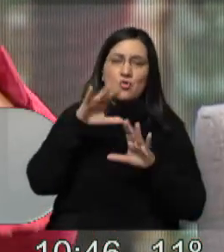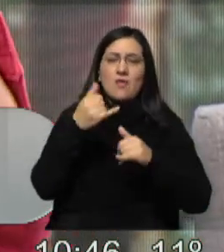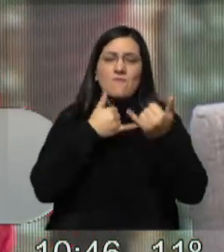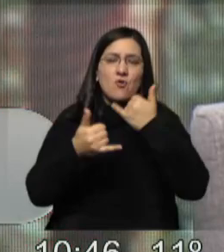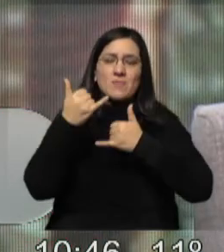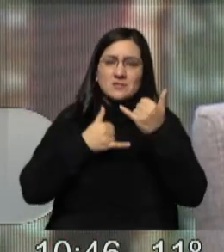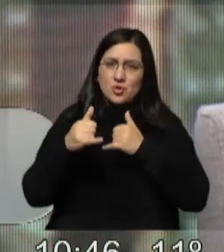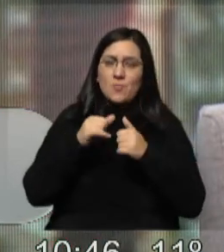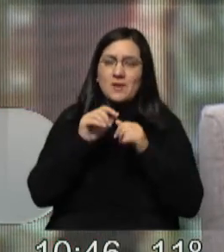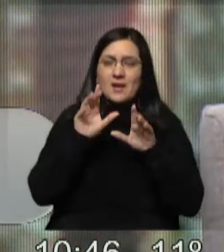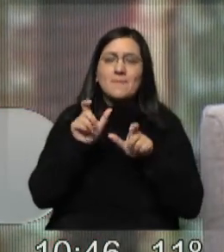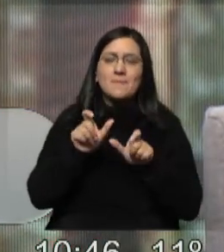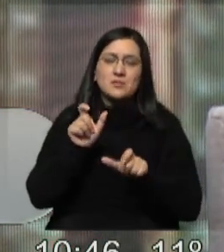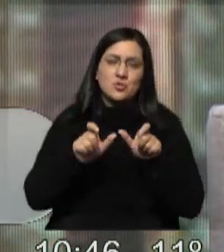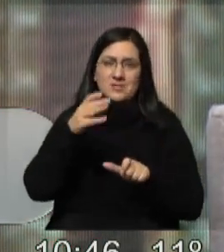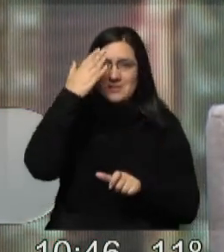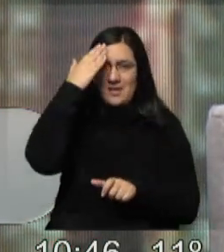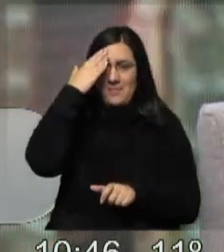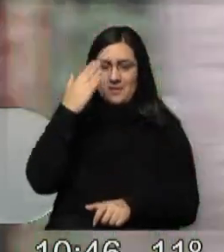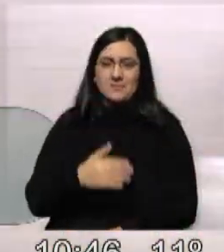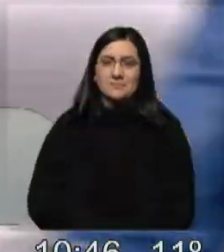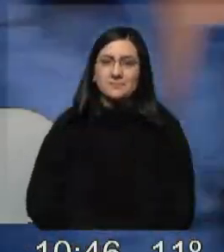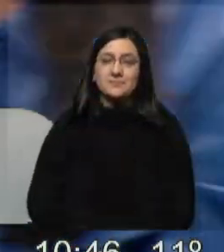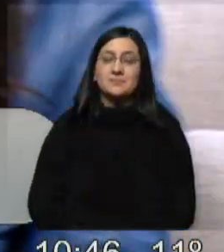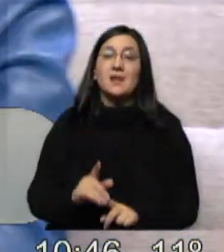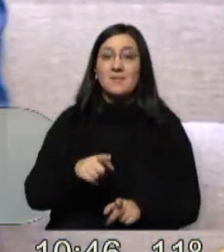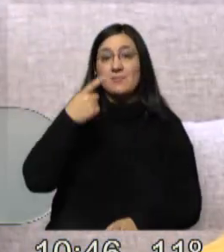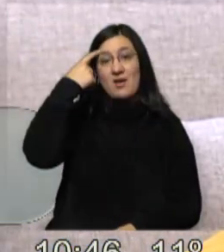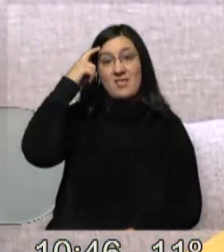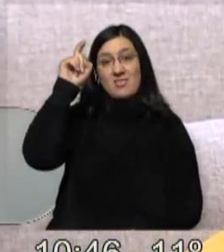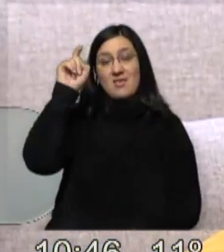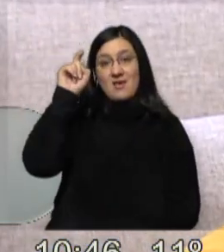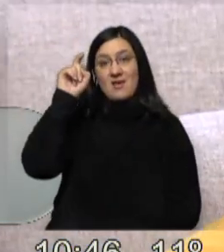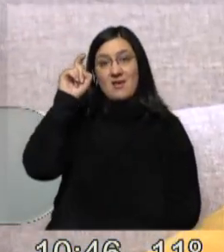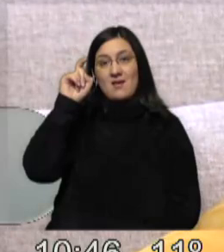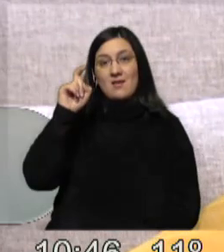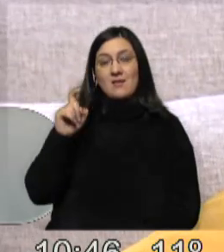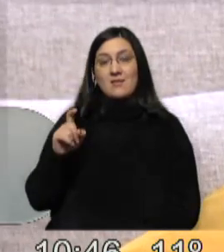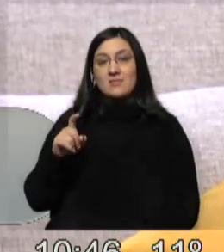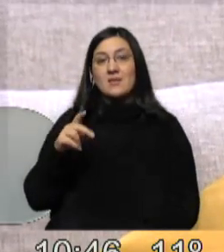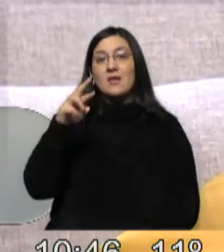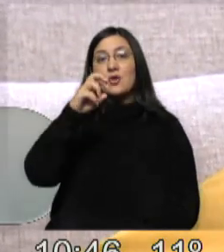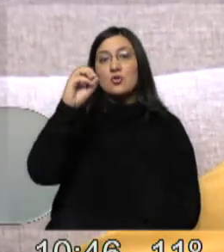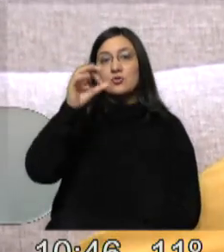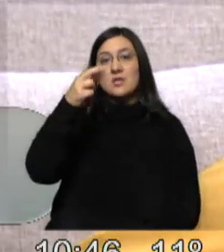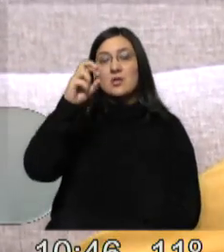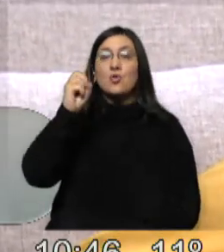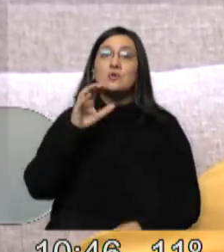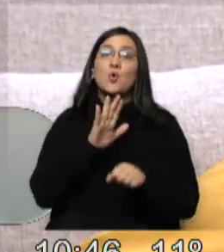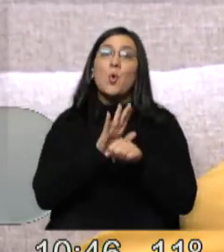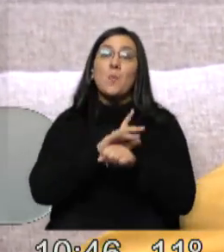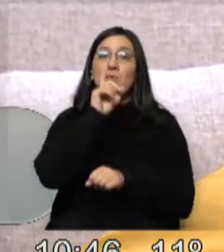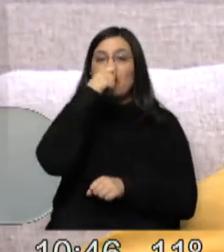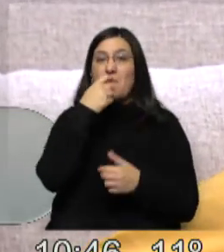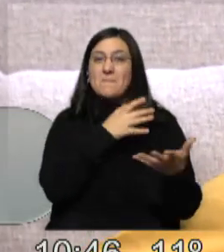la gente de todo el país nos pueda... Nosotros tenemos la ilusión, o sea, de que Rosario es como Montevideo. Sí, tiene